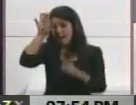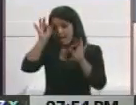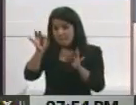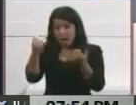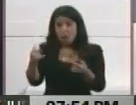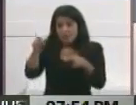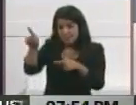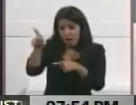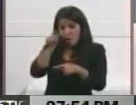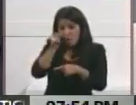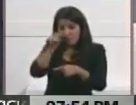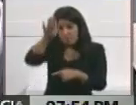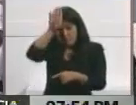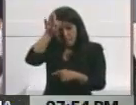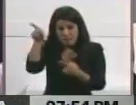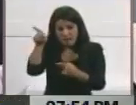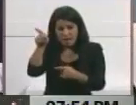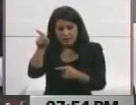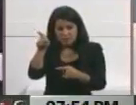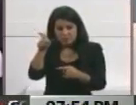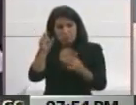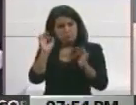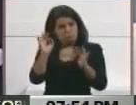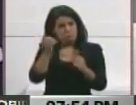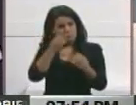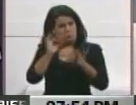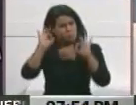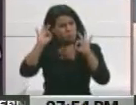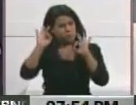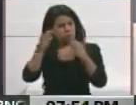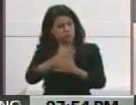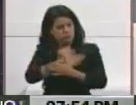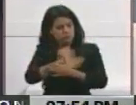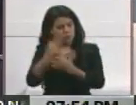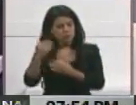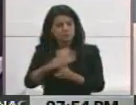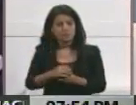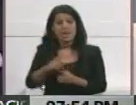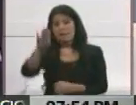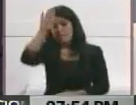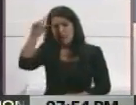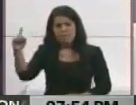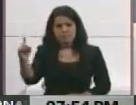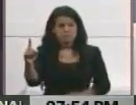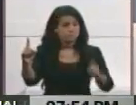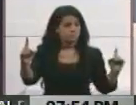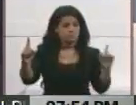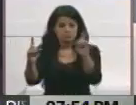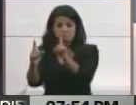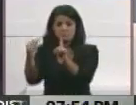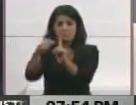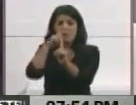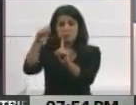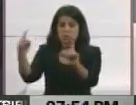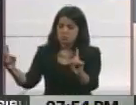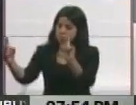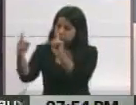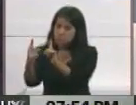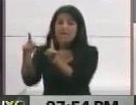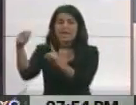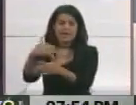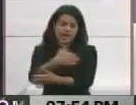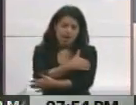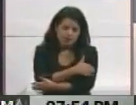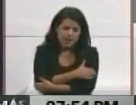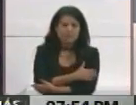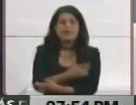particular y extraordinario recibe al jefe de estado venezolano lo abraza le le bendice La